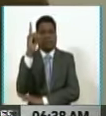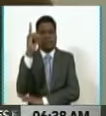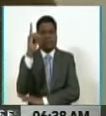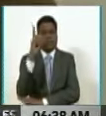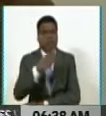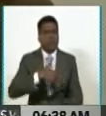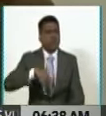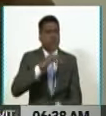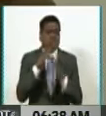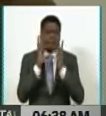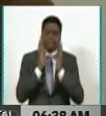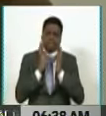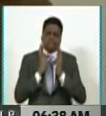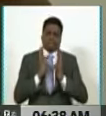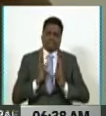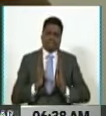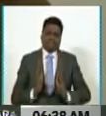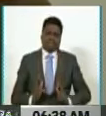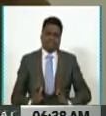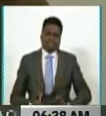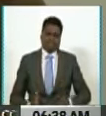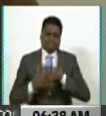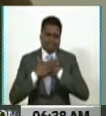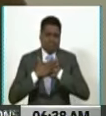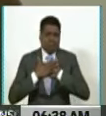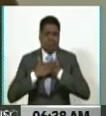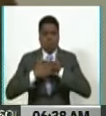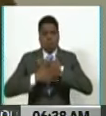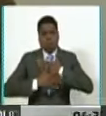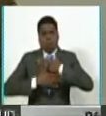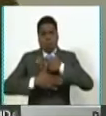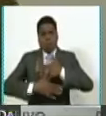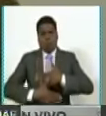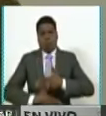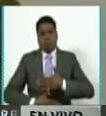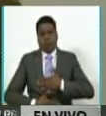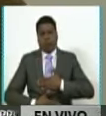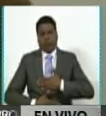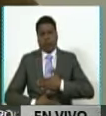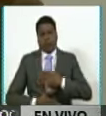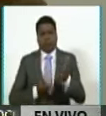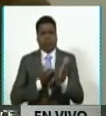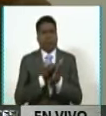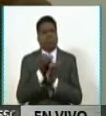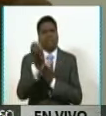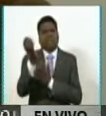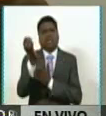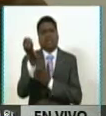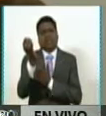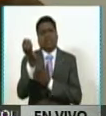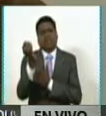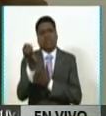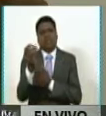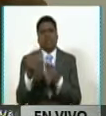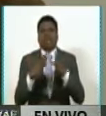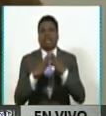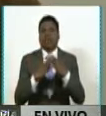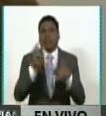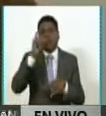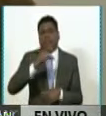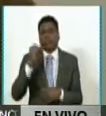donde descansan los restos inmortales de los héroes, las heroínas,